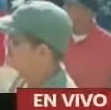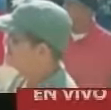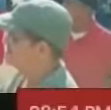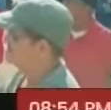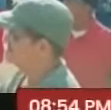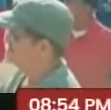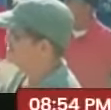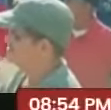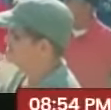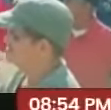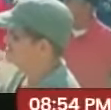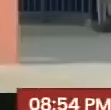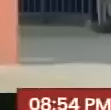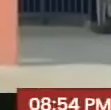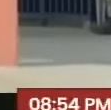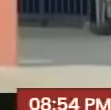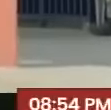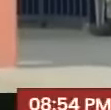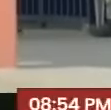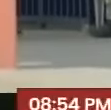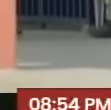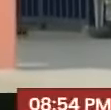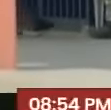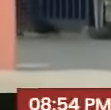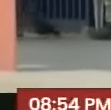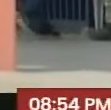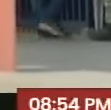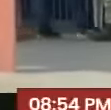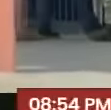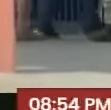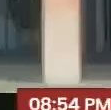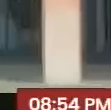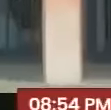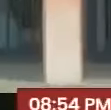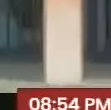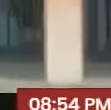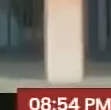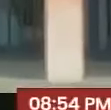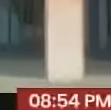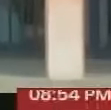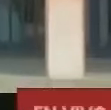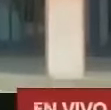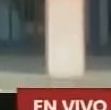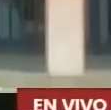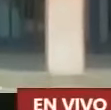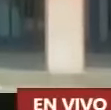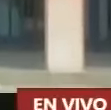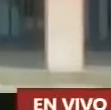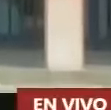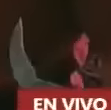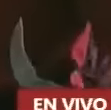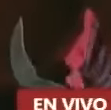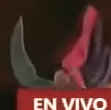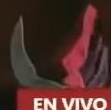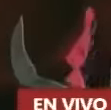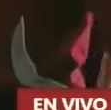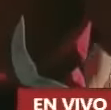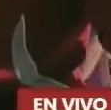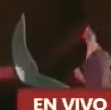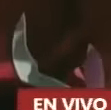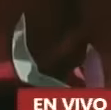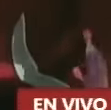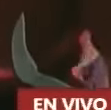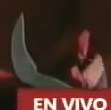venezolanos muy contentos hoy, se activó por la patria, esa gran patria que nosotros tenemos que se llama Venezuela, nuestra patria